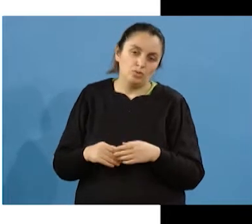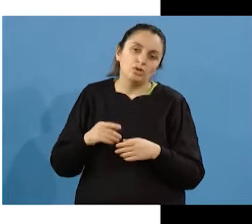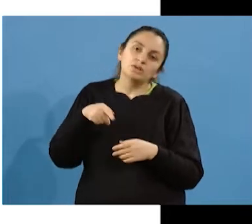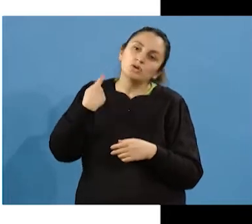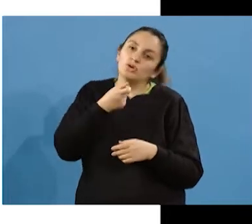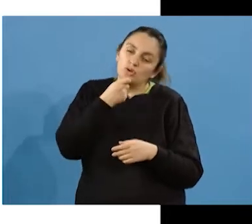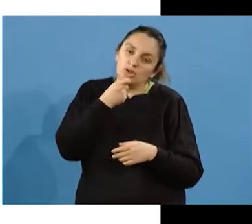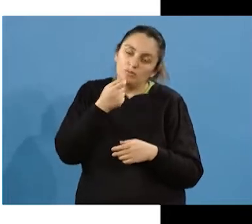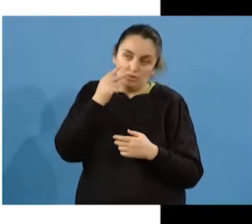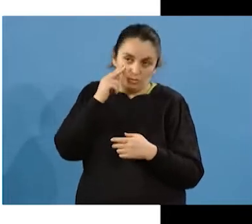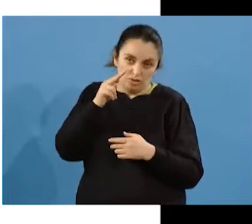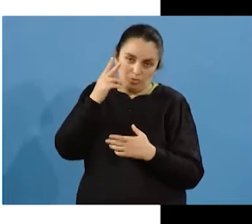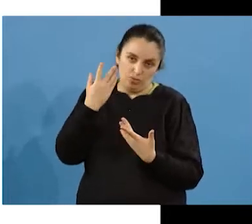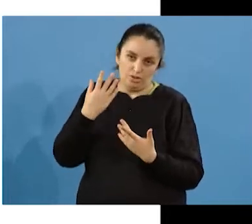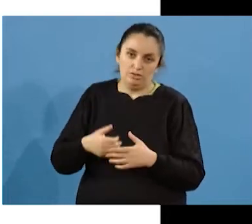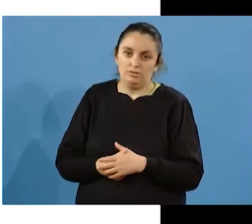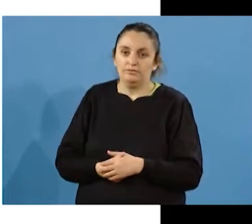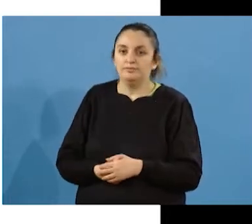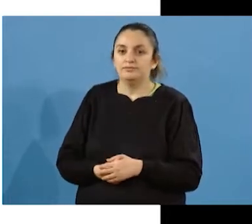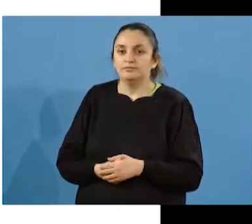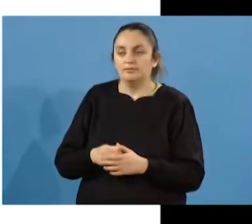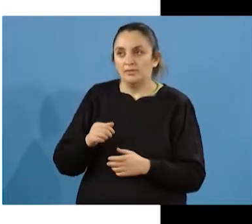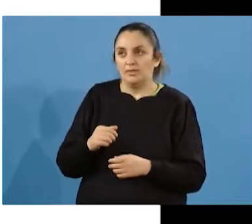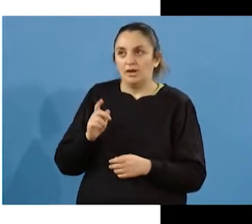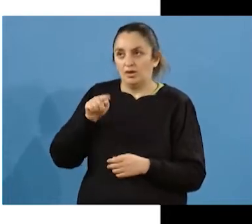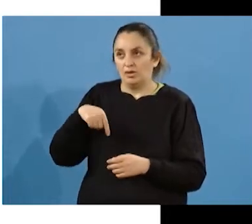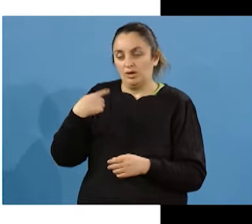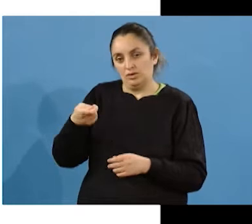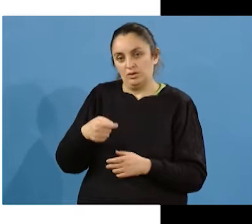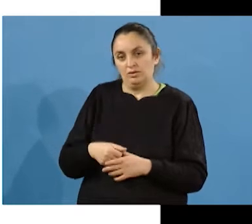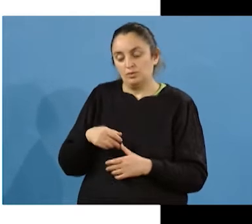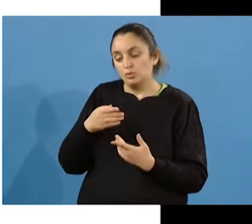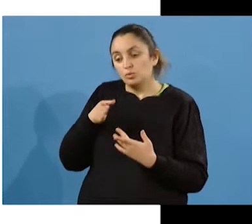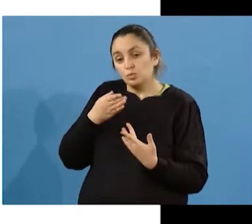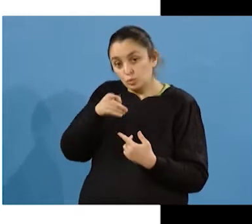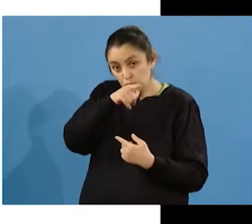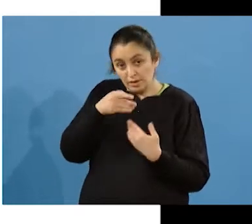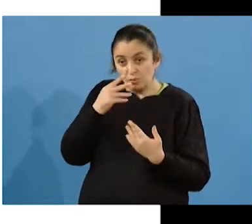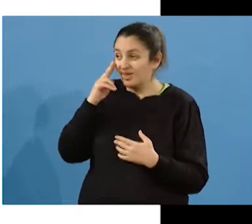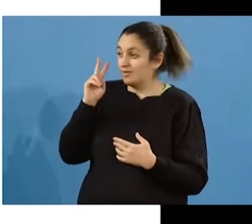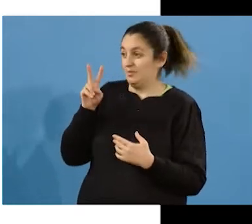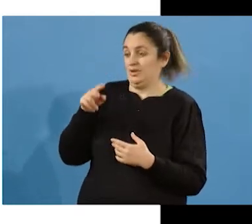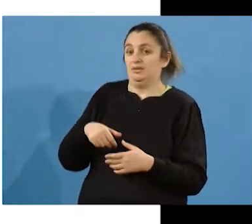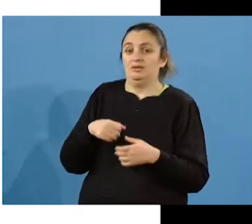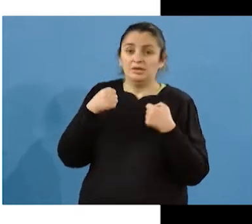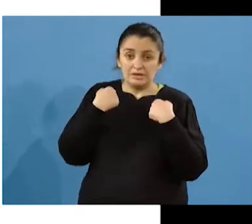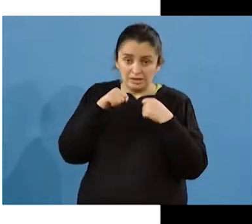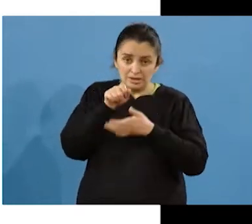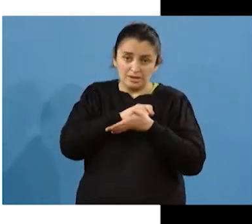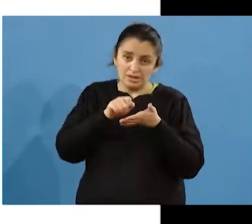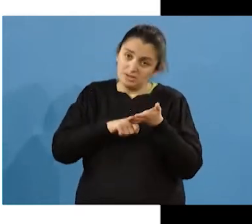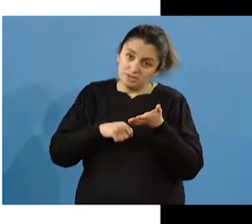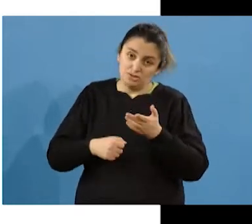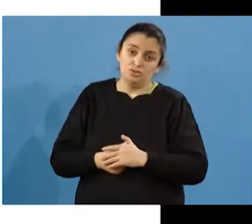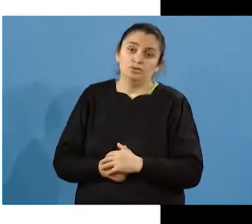ejemplos que vemos ahí vamos a la siguiente fíjense acá en este ejercicio que yo les he puesto